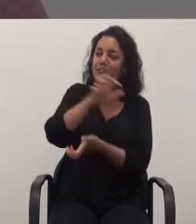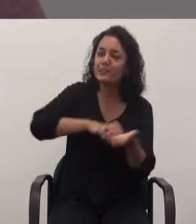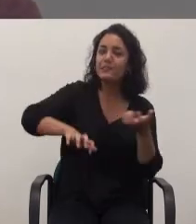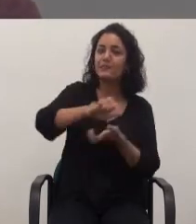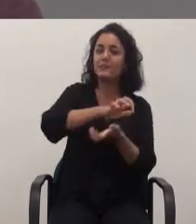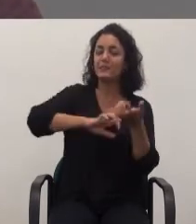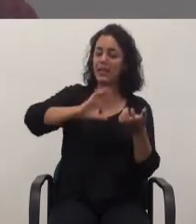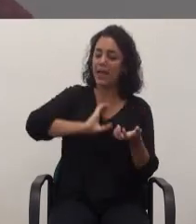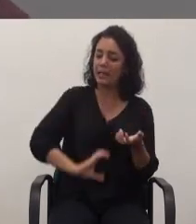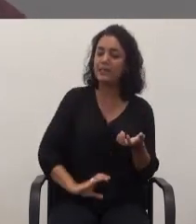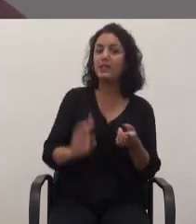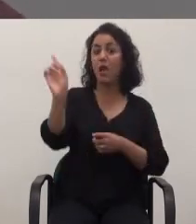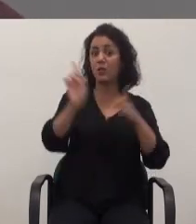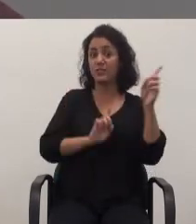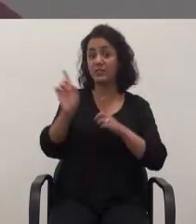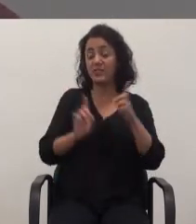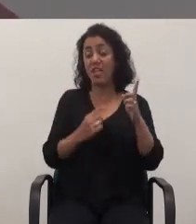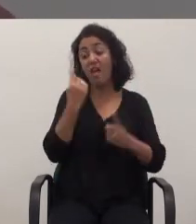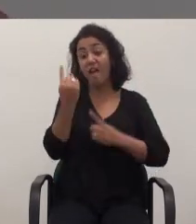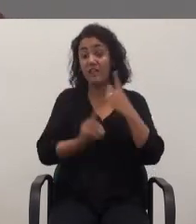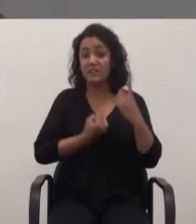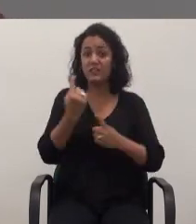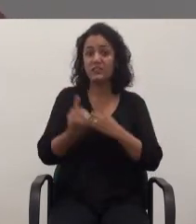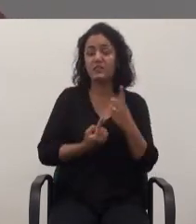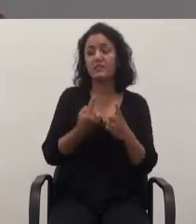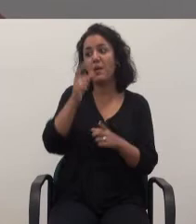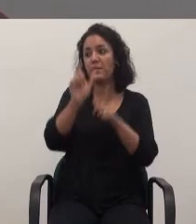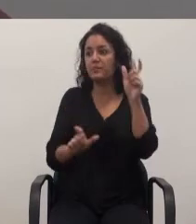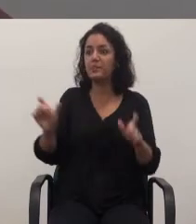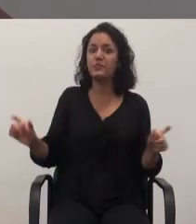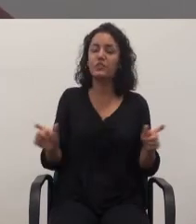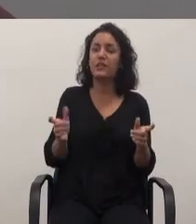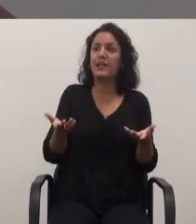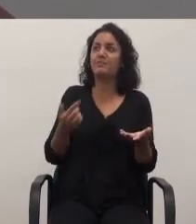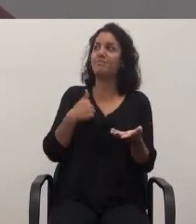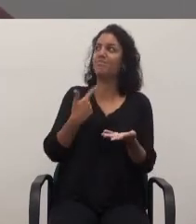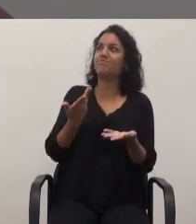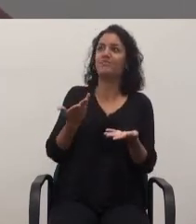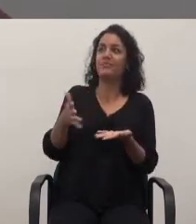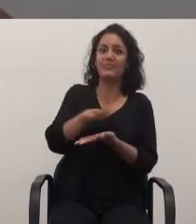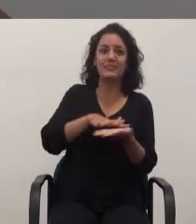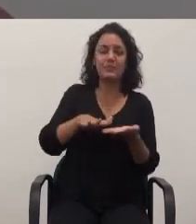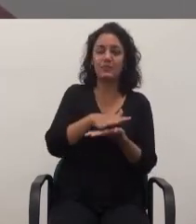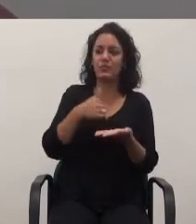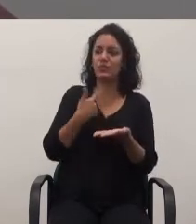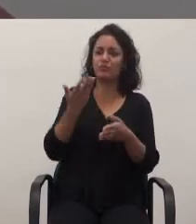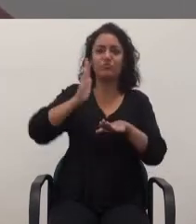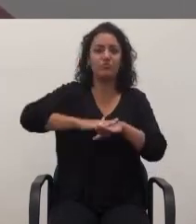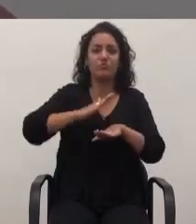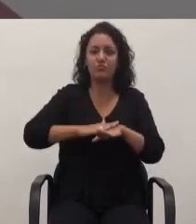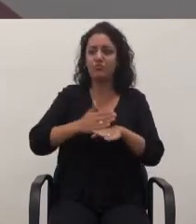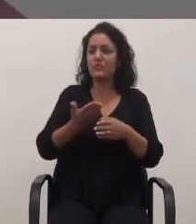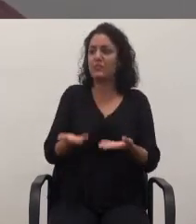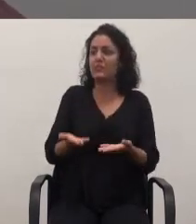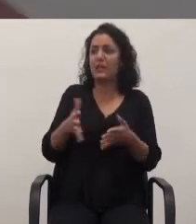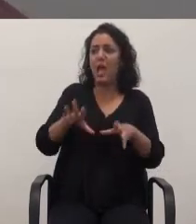universidad por momentos hace que algunas personas estemos en situación de ocupar responsabilidades o de asumir